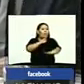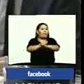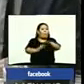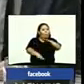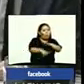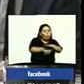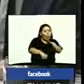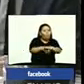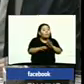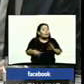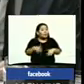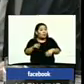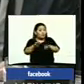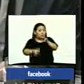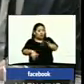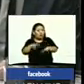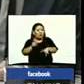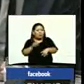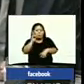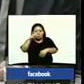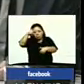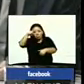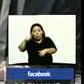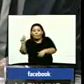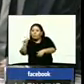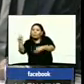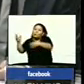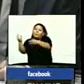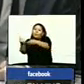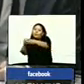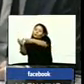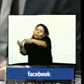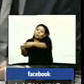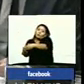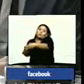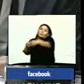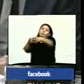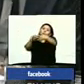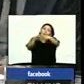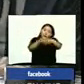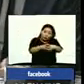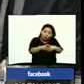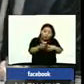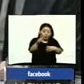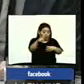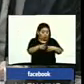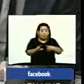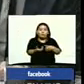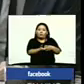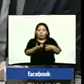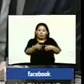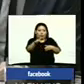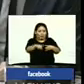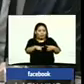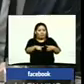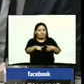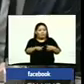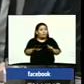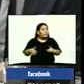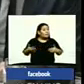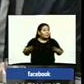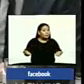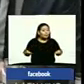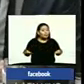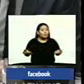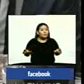corrupción, el secretario general acordó enviar una misión interdisciplinaria y es esta la que se encuentra aquí hoy, con